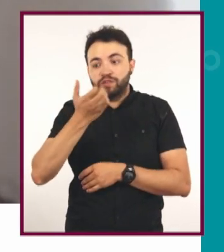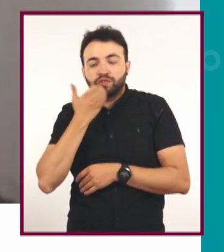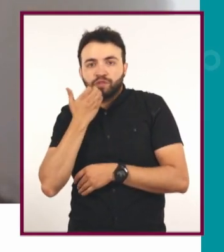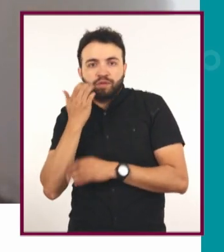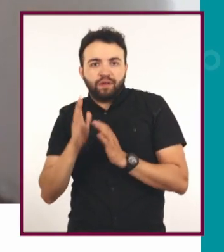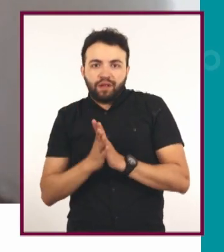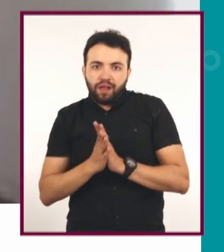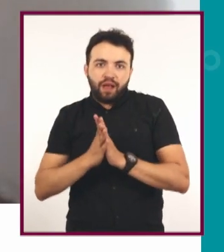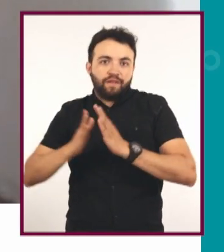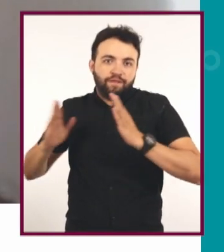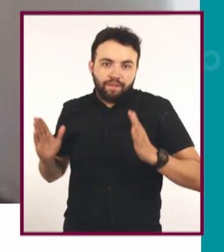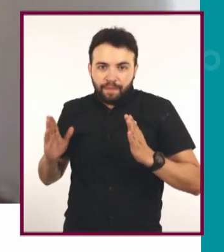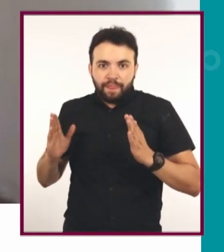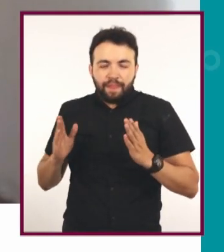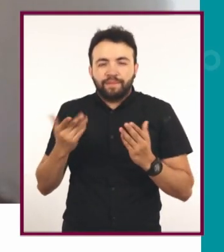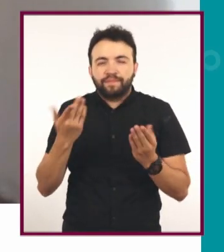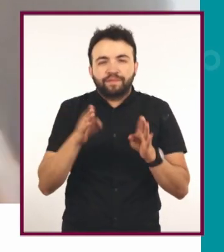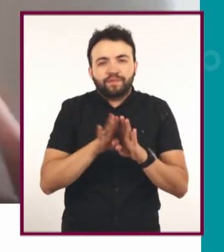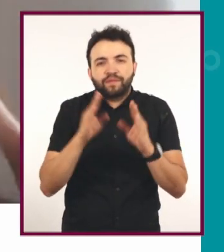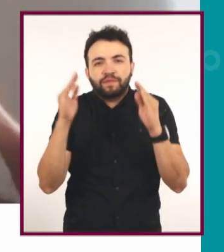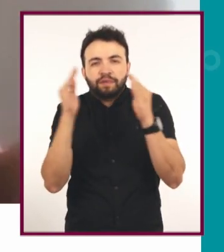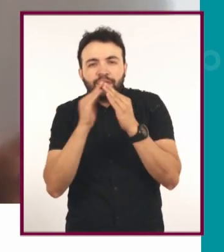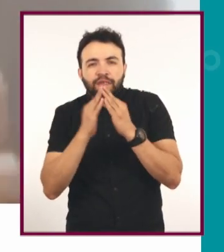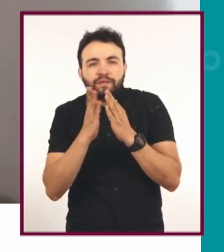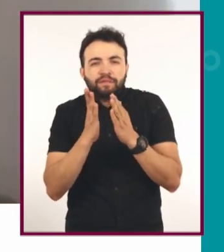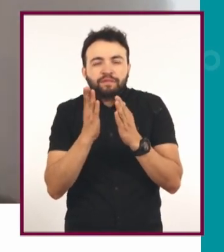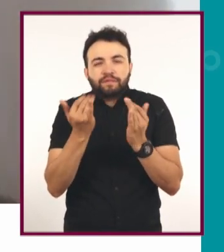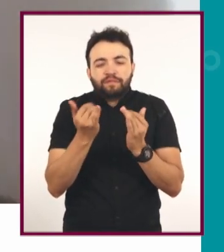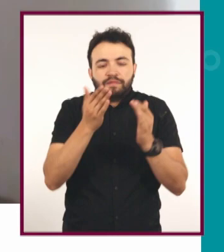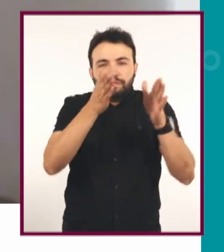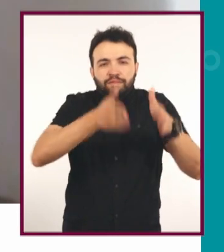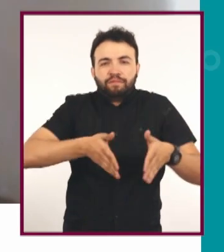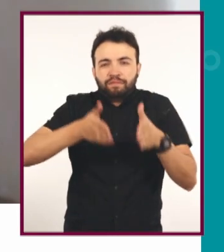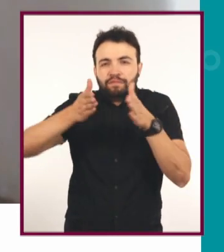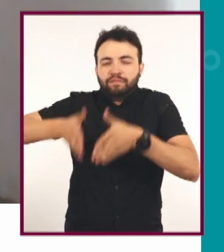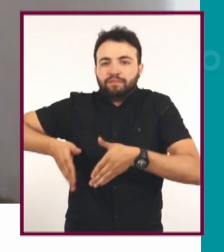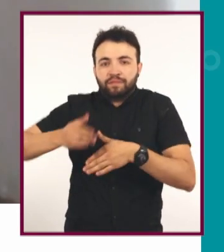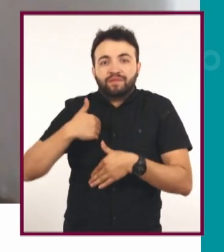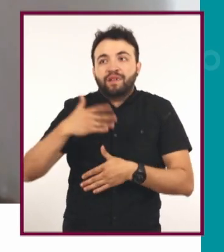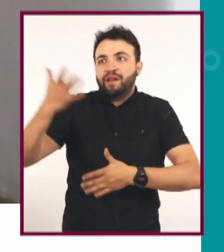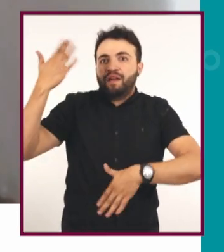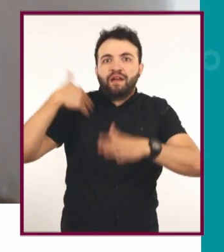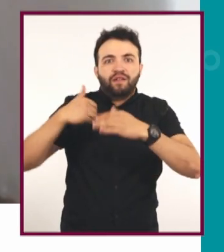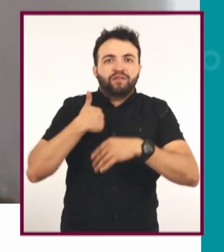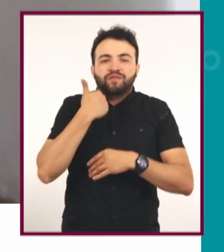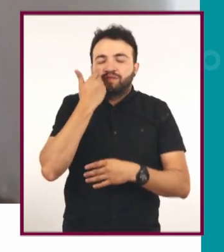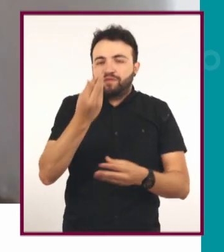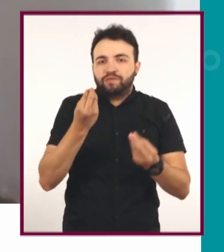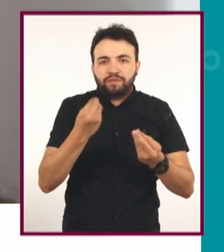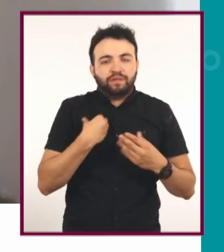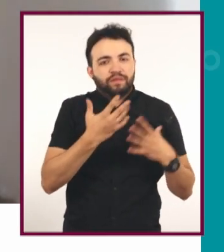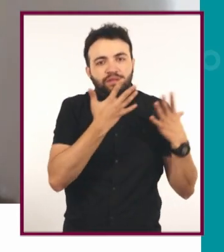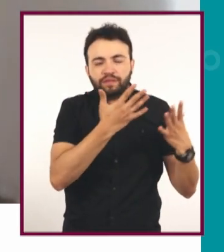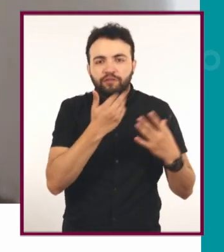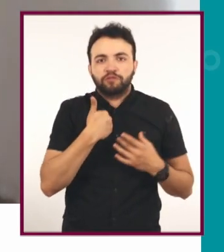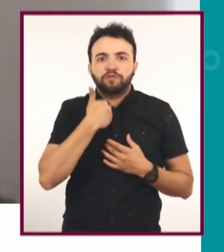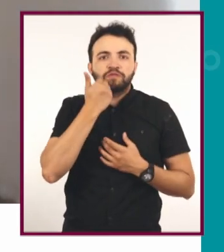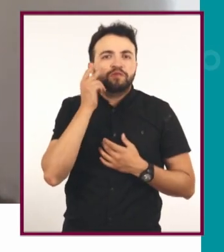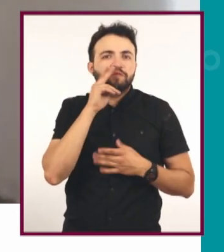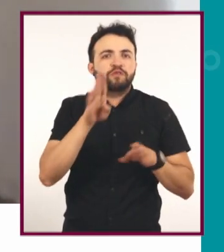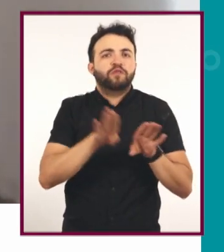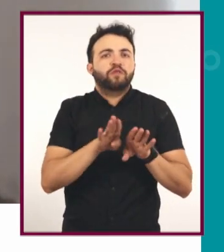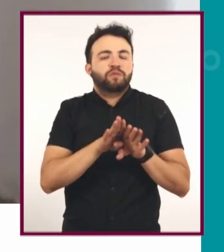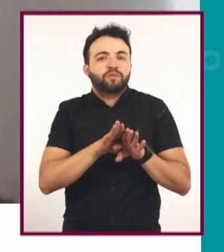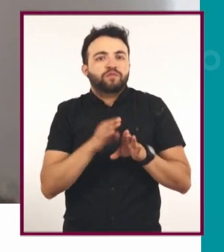eso, pero fuera de la academia, ¿no? O sea, quizás es una actividad paralela. Entonces, eso lo quería hacer desde